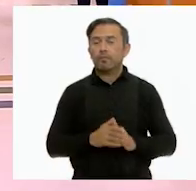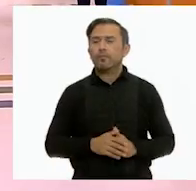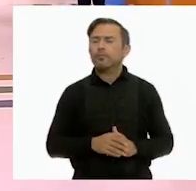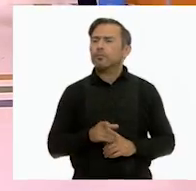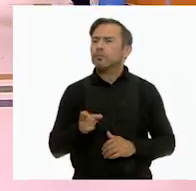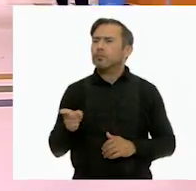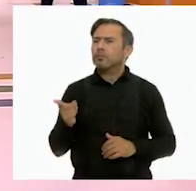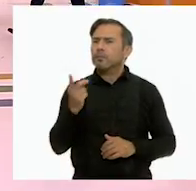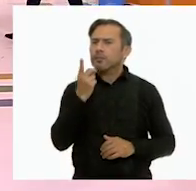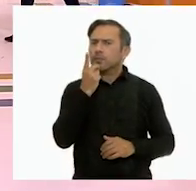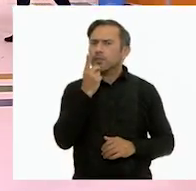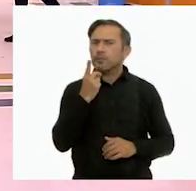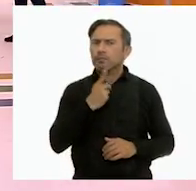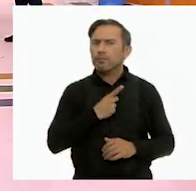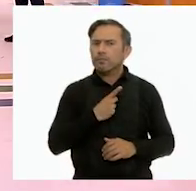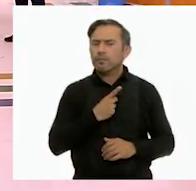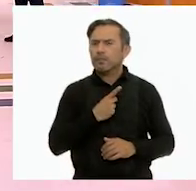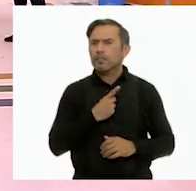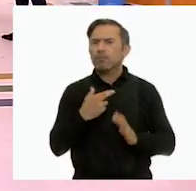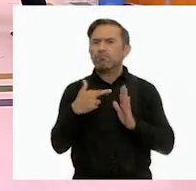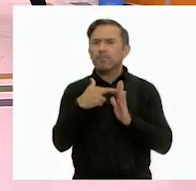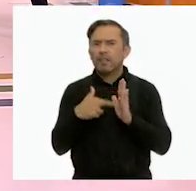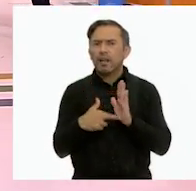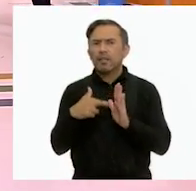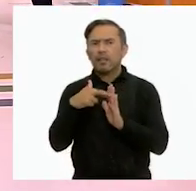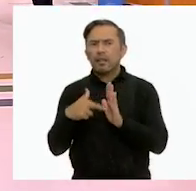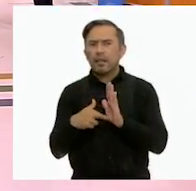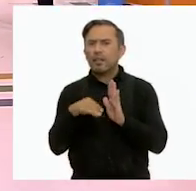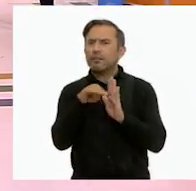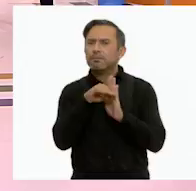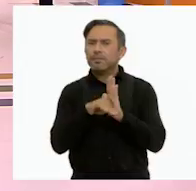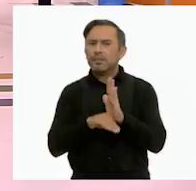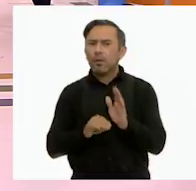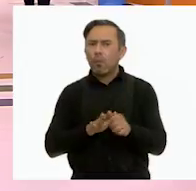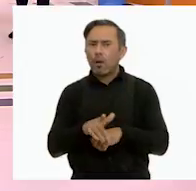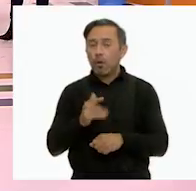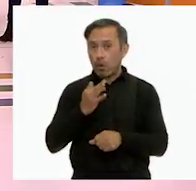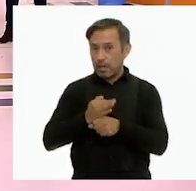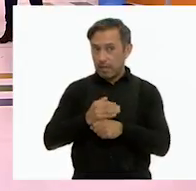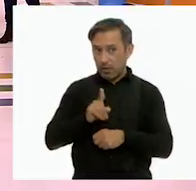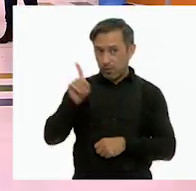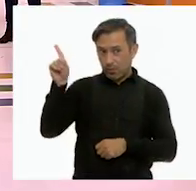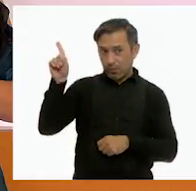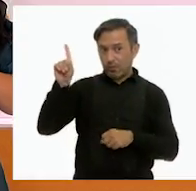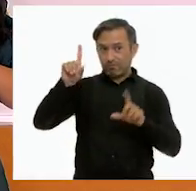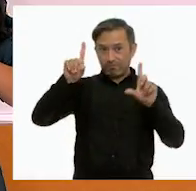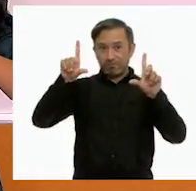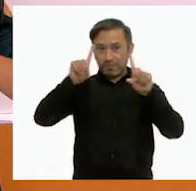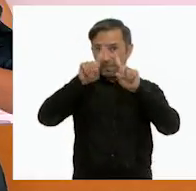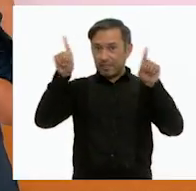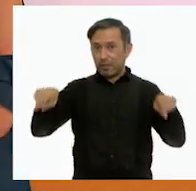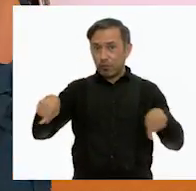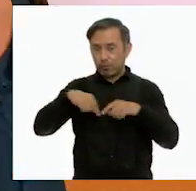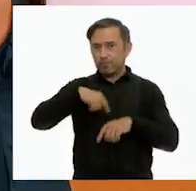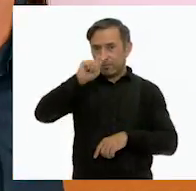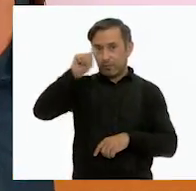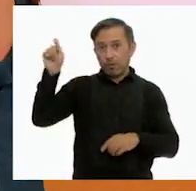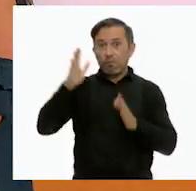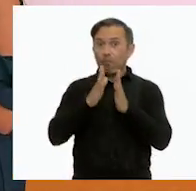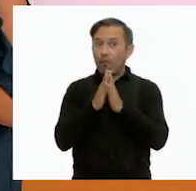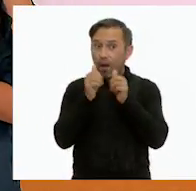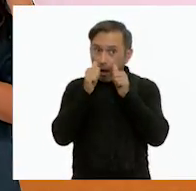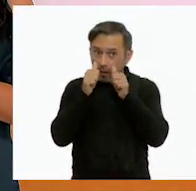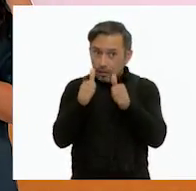diciendo algunas reglas que yo voy a anotar aquí en el pizarrón. Pongan mucha atención, ¿de acuerdo? Yo aquí